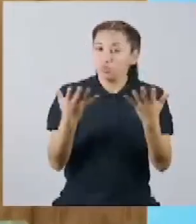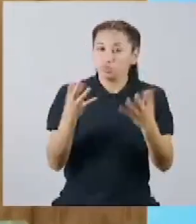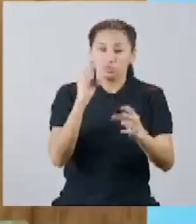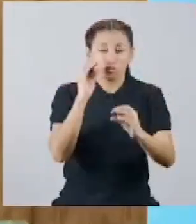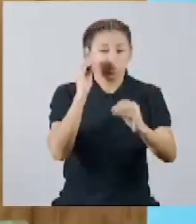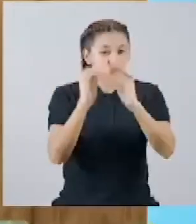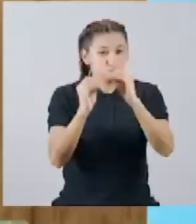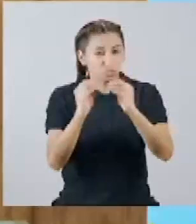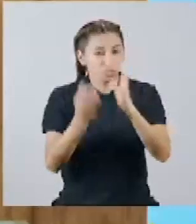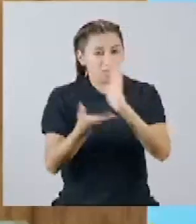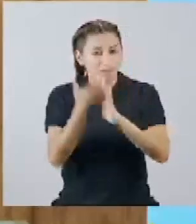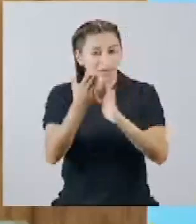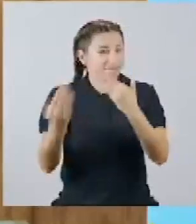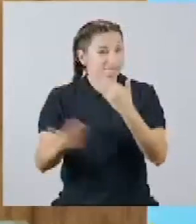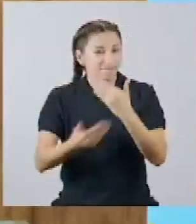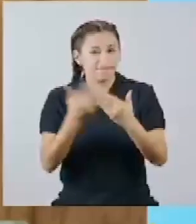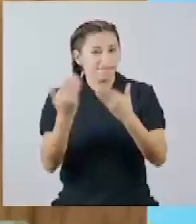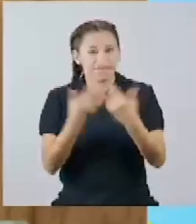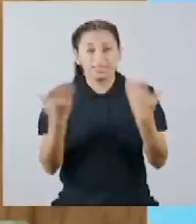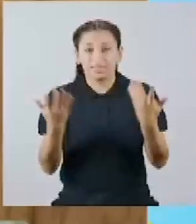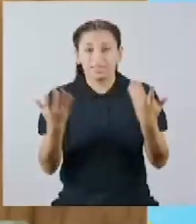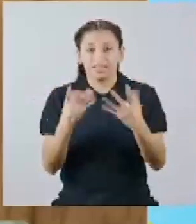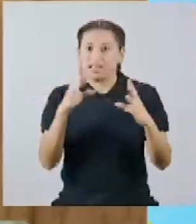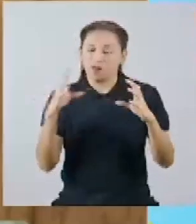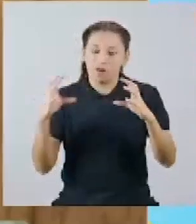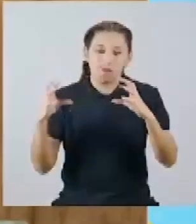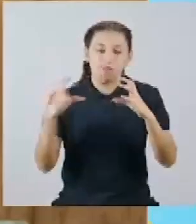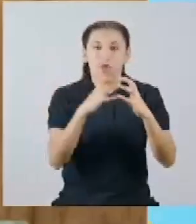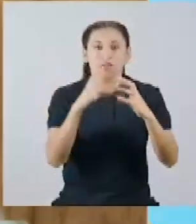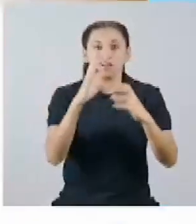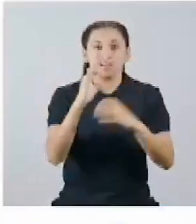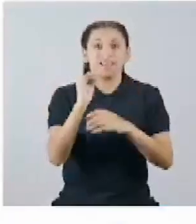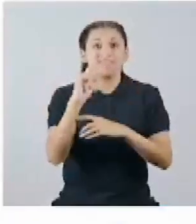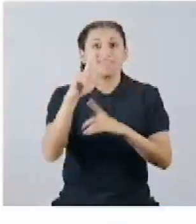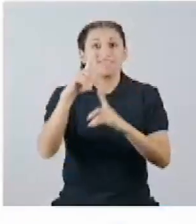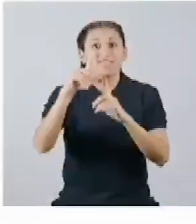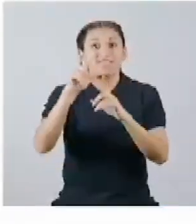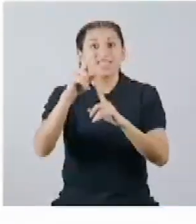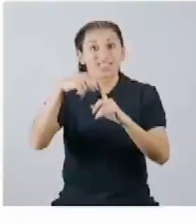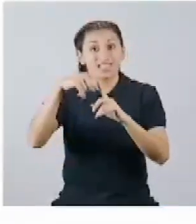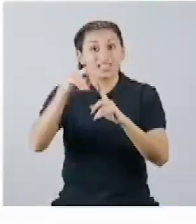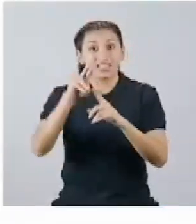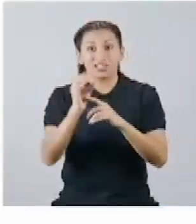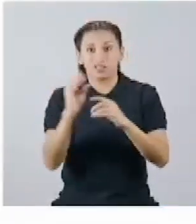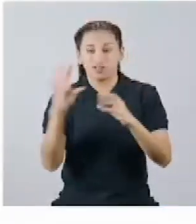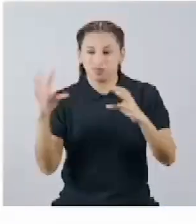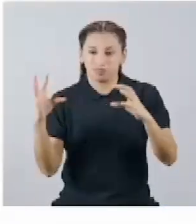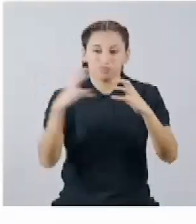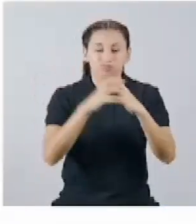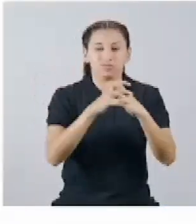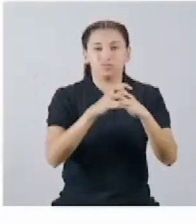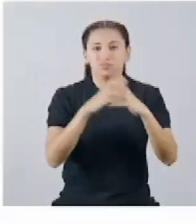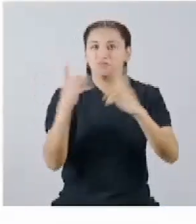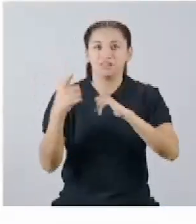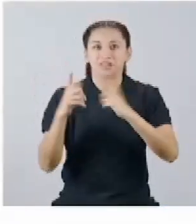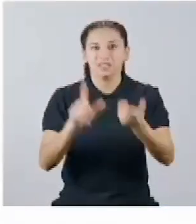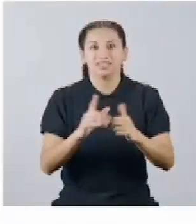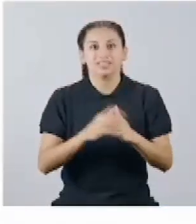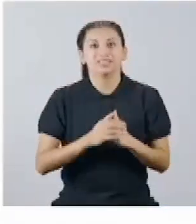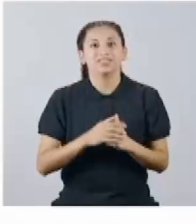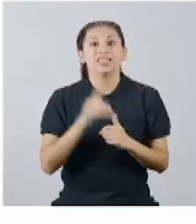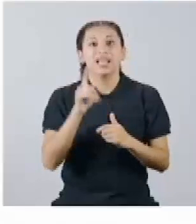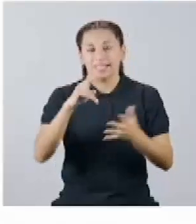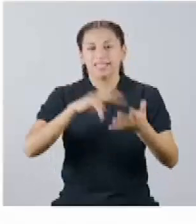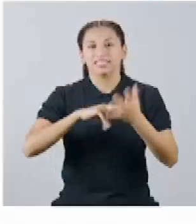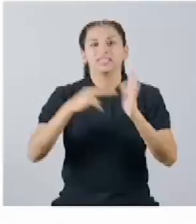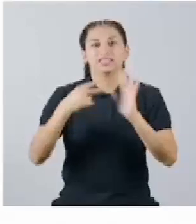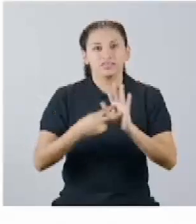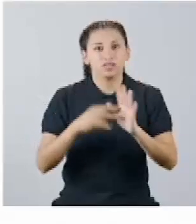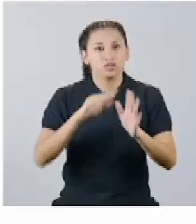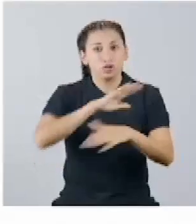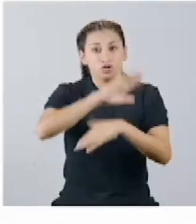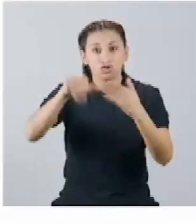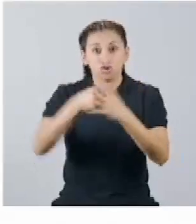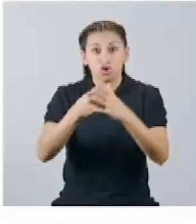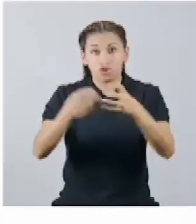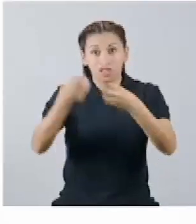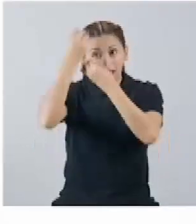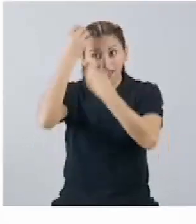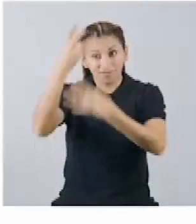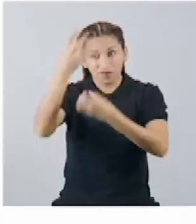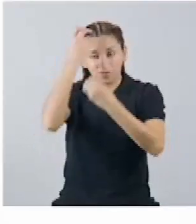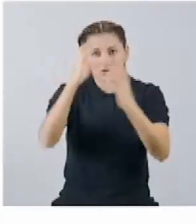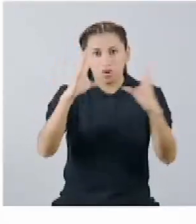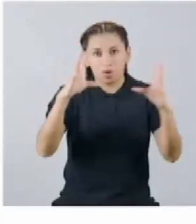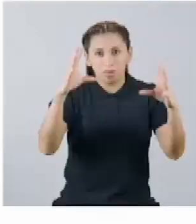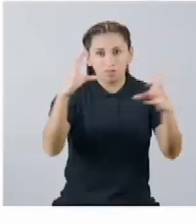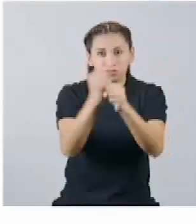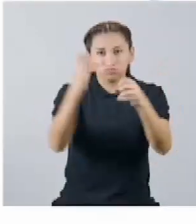y rápida es poner un filtro a la bomba y listo. Consiste en organizar y sintetizar toda la información recopilada